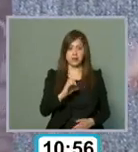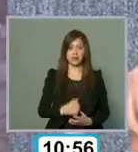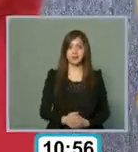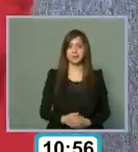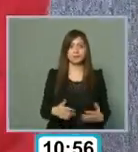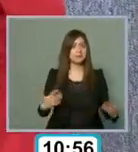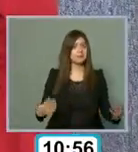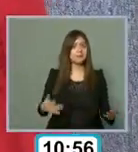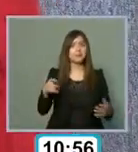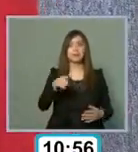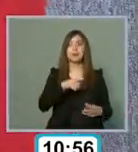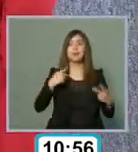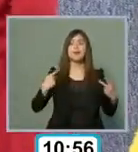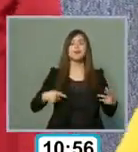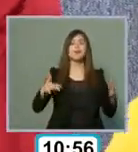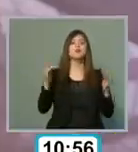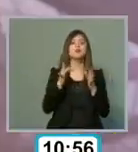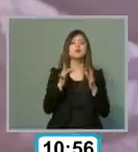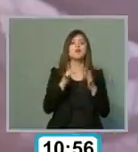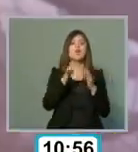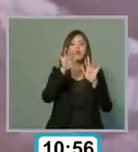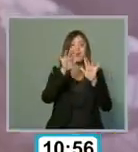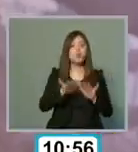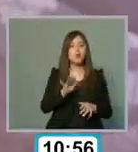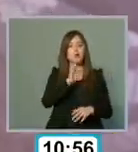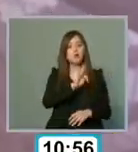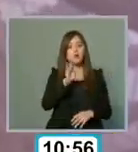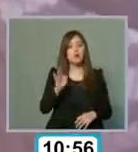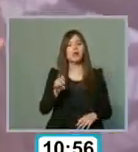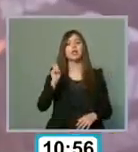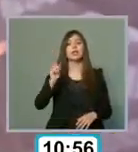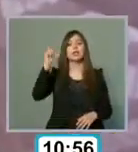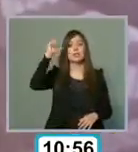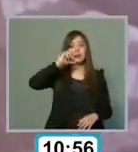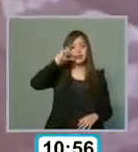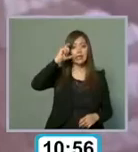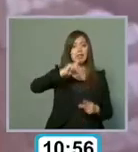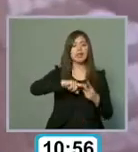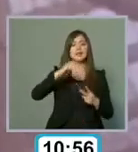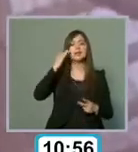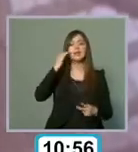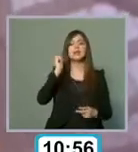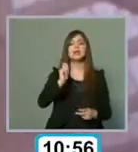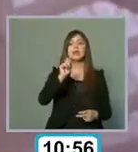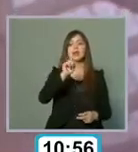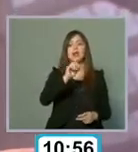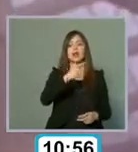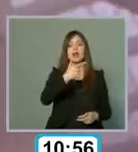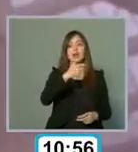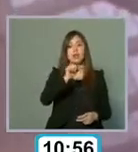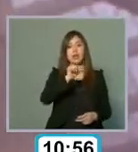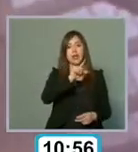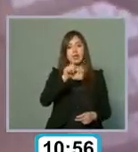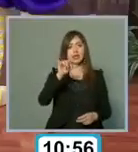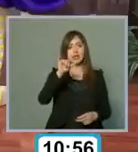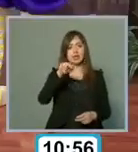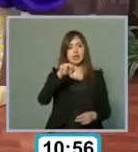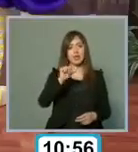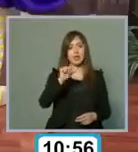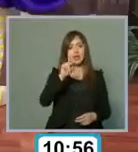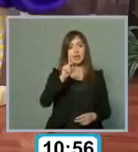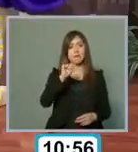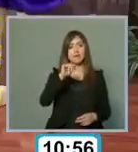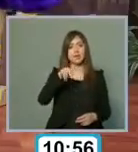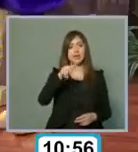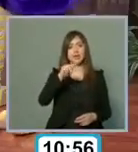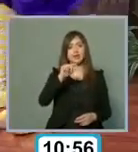sociales también. Sí. ¿Cuáles son las redes sociales? Estamos en Instagram y también en Facebook como Gallina Pintadita el Musical. La página está súper